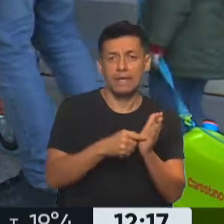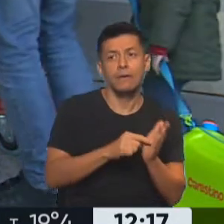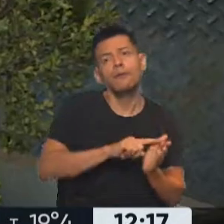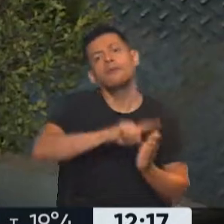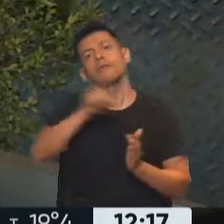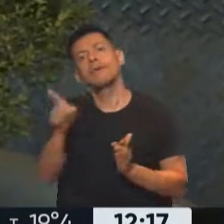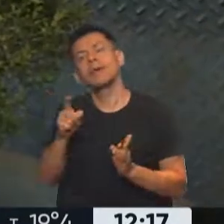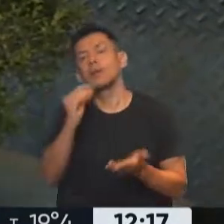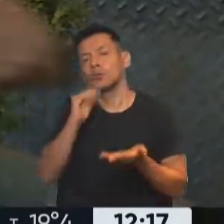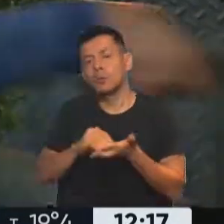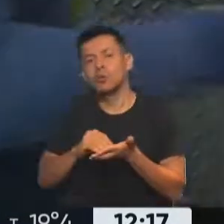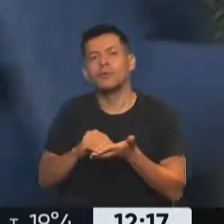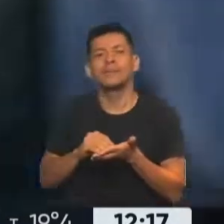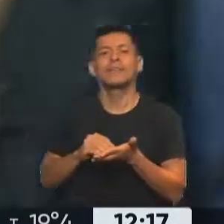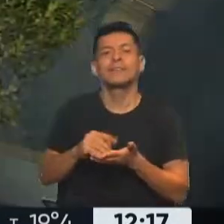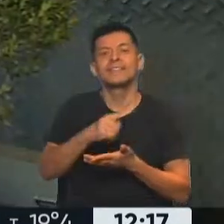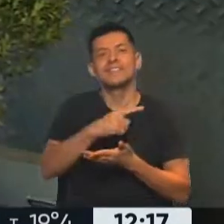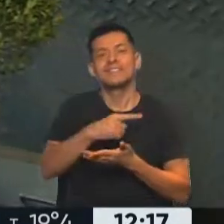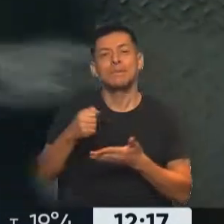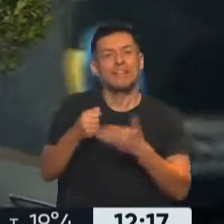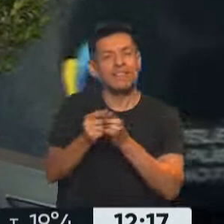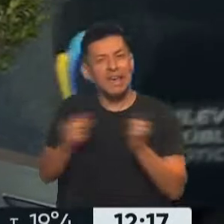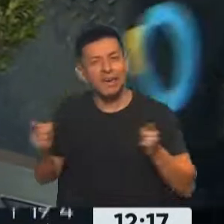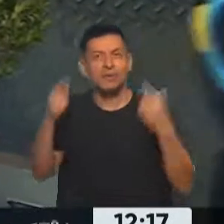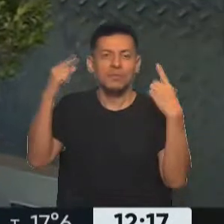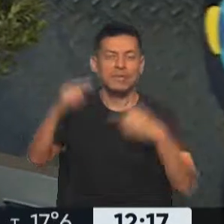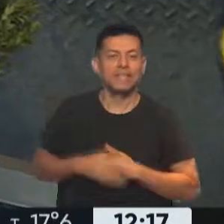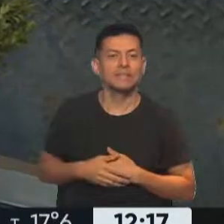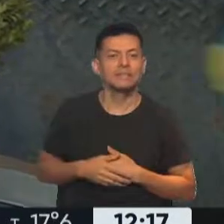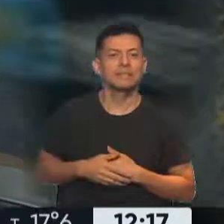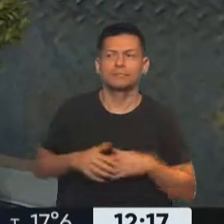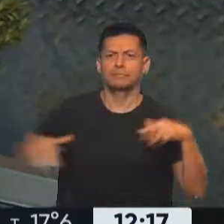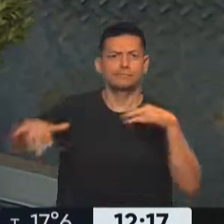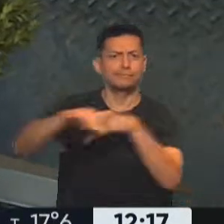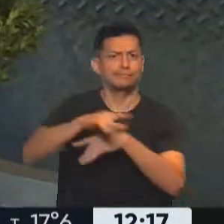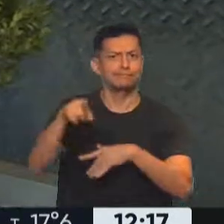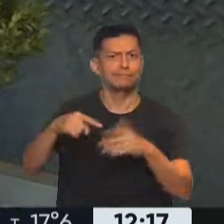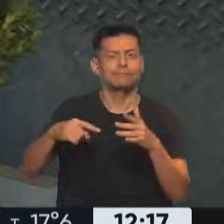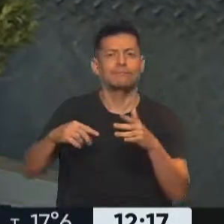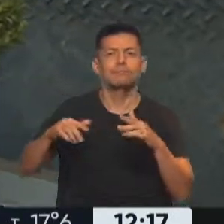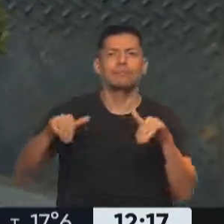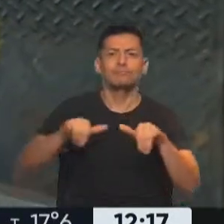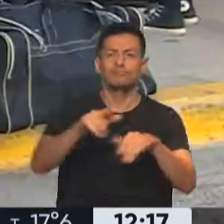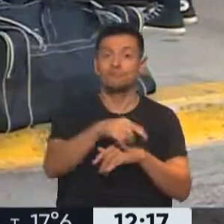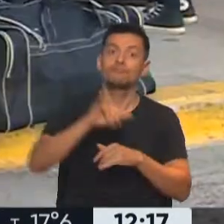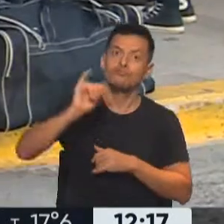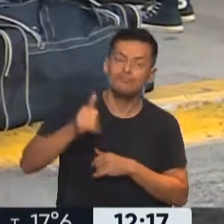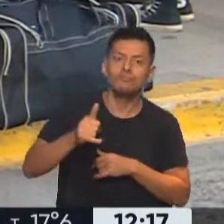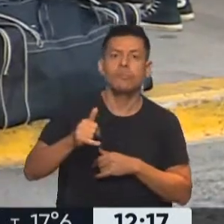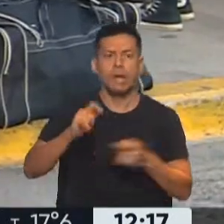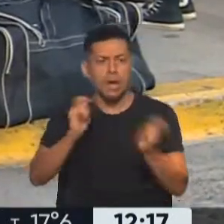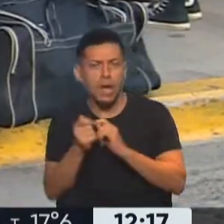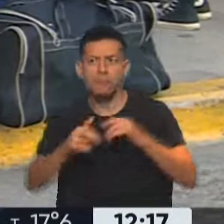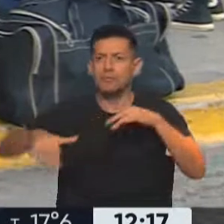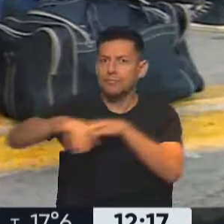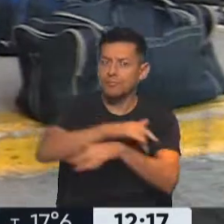Chubut a disfrutar el fin de semana largo. Mucha movida, ¿no? Acá en Aeroparque. Sí, la verdad que sí. Mucha movida, mucho cambio